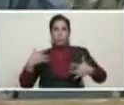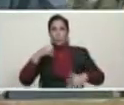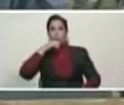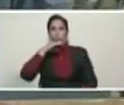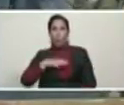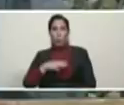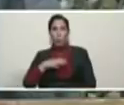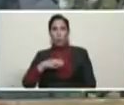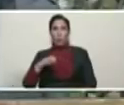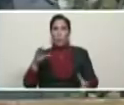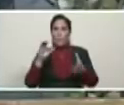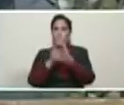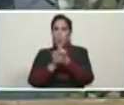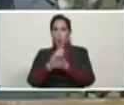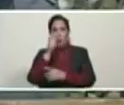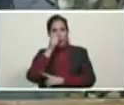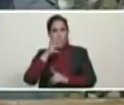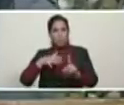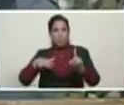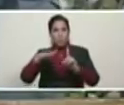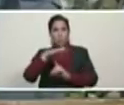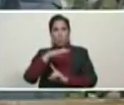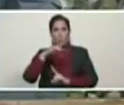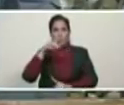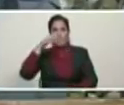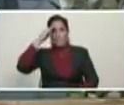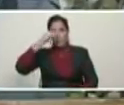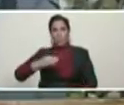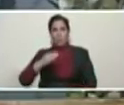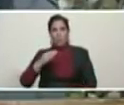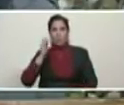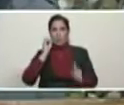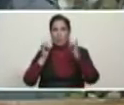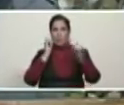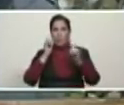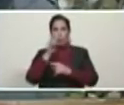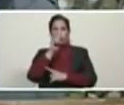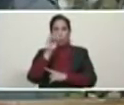país. El 15 de febrero vamos a estar conmemorando